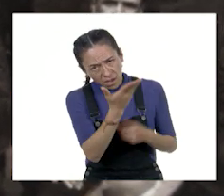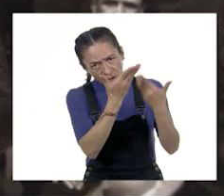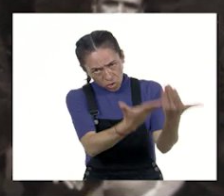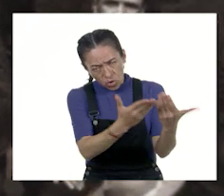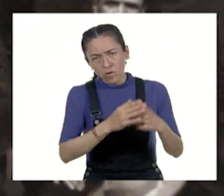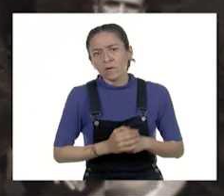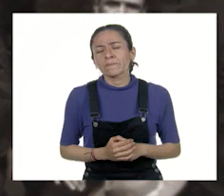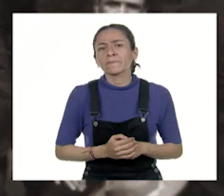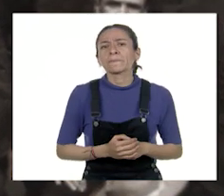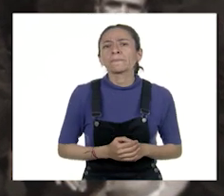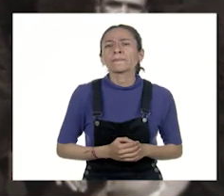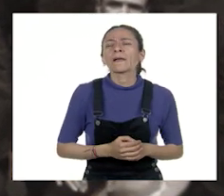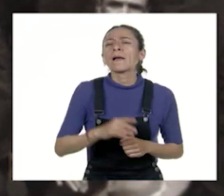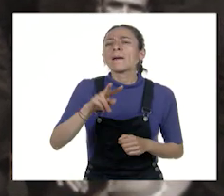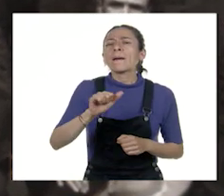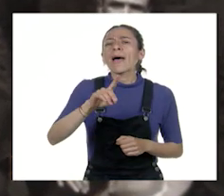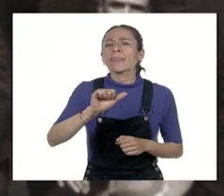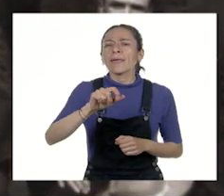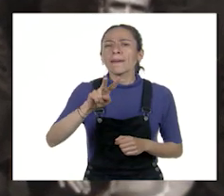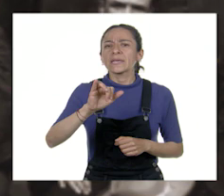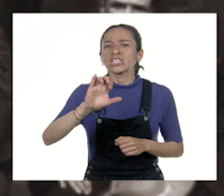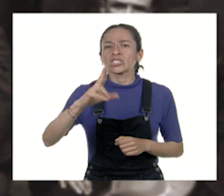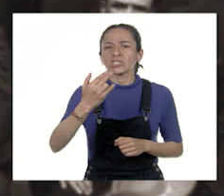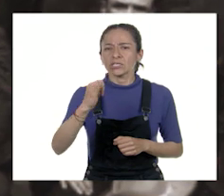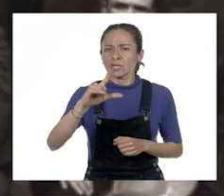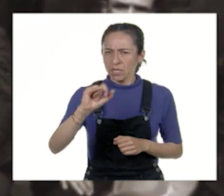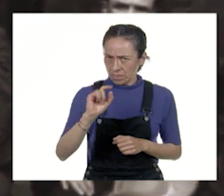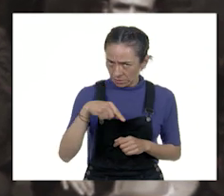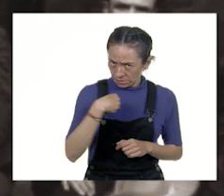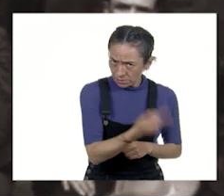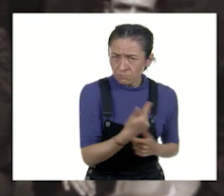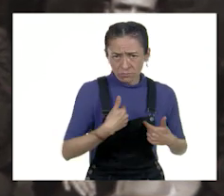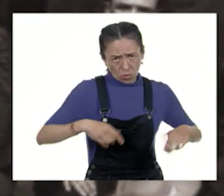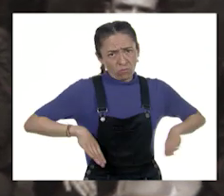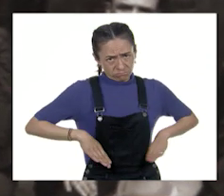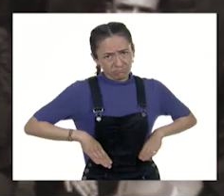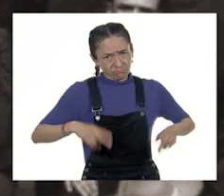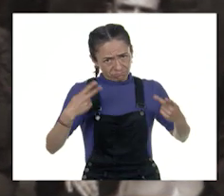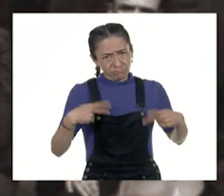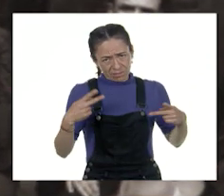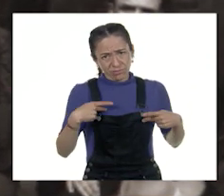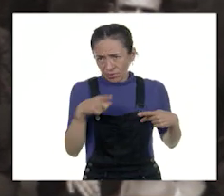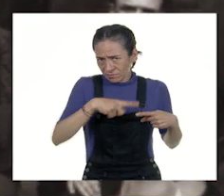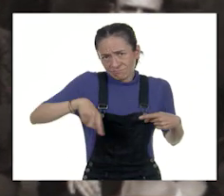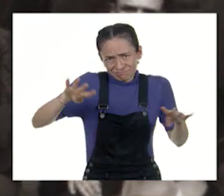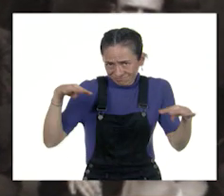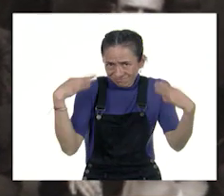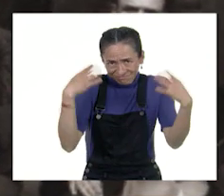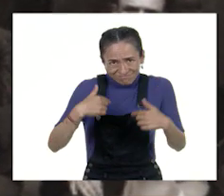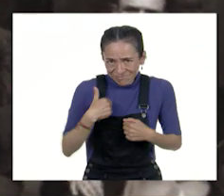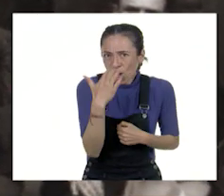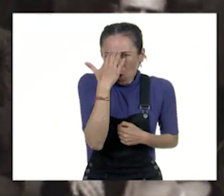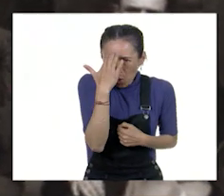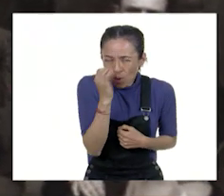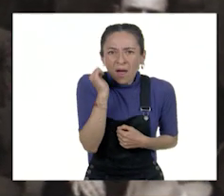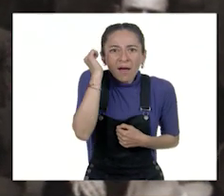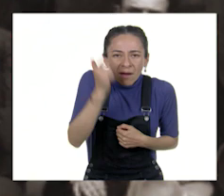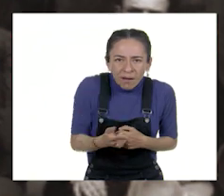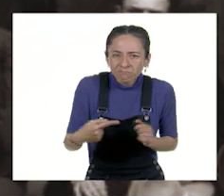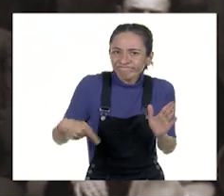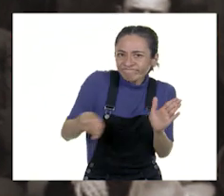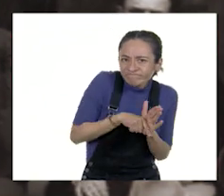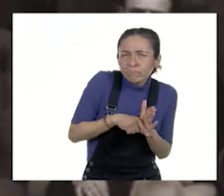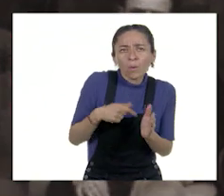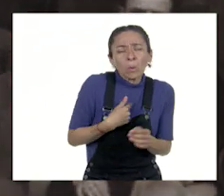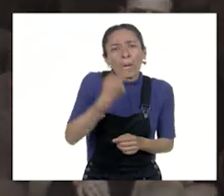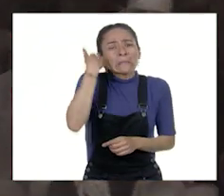Pallavicini, mi conducta como hombre público está a la vista, es conocida, no tiene ninguna nota que pueda